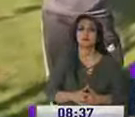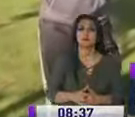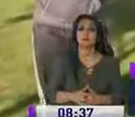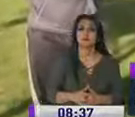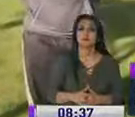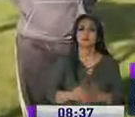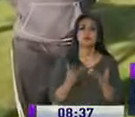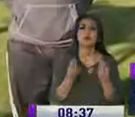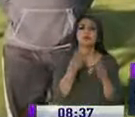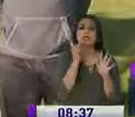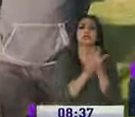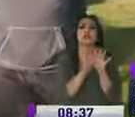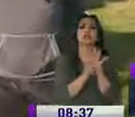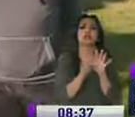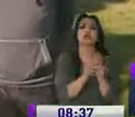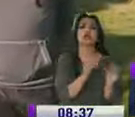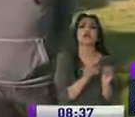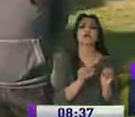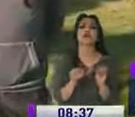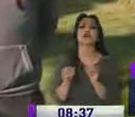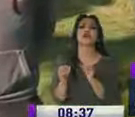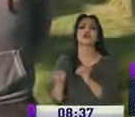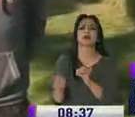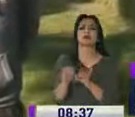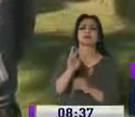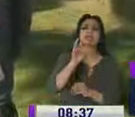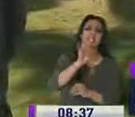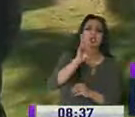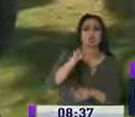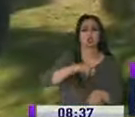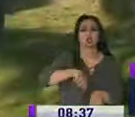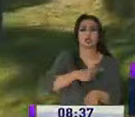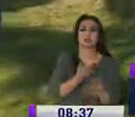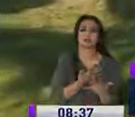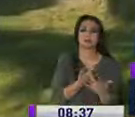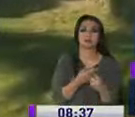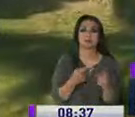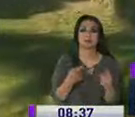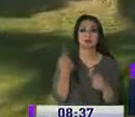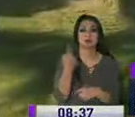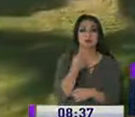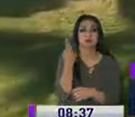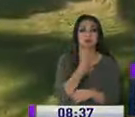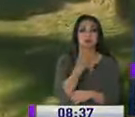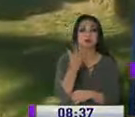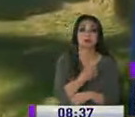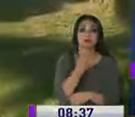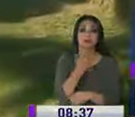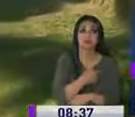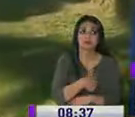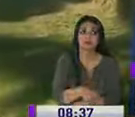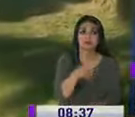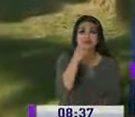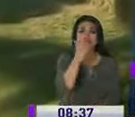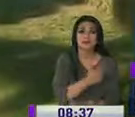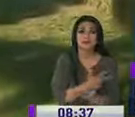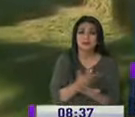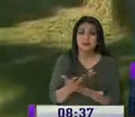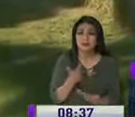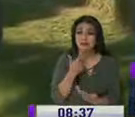juicio. A decir de las autoridades, el plan implementado por el Ministerio del Interior, denominado Mega Fortaleza 3, ha